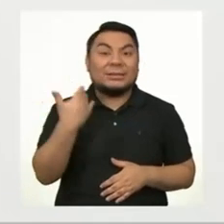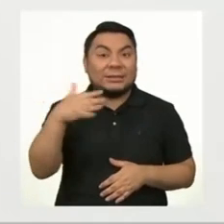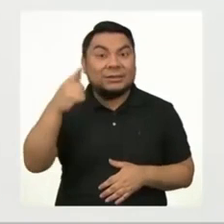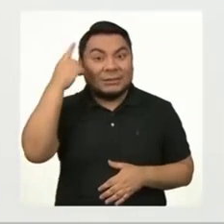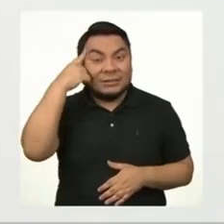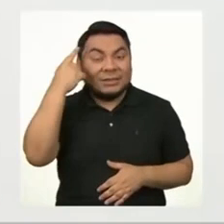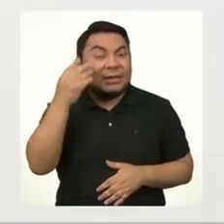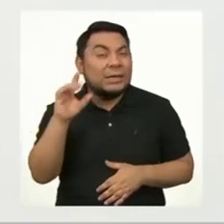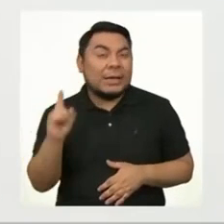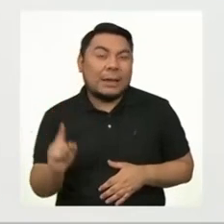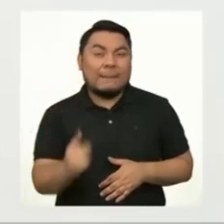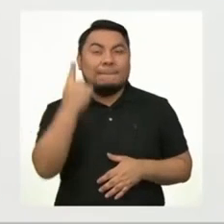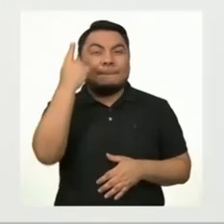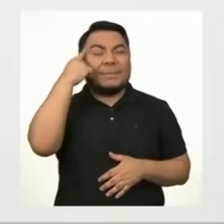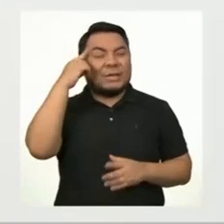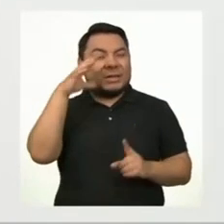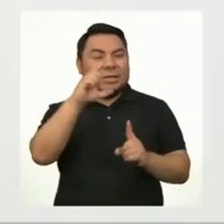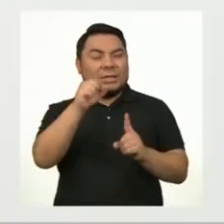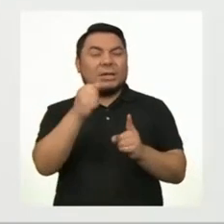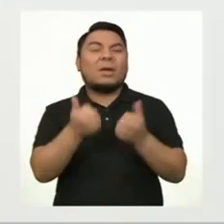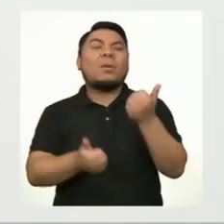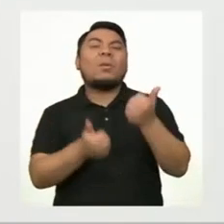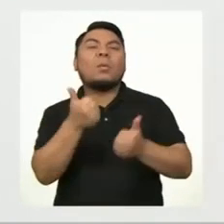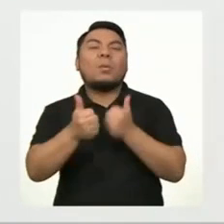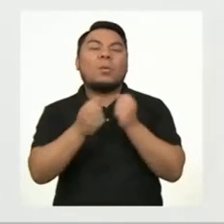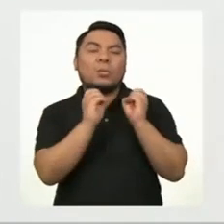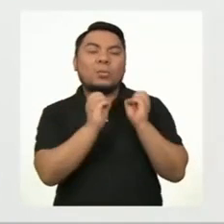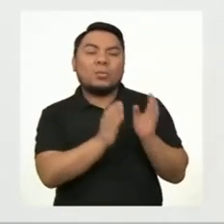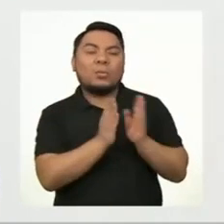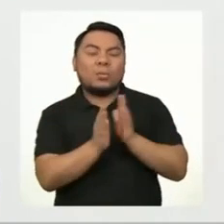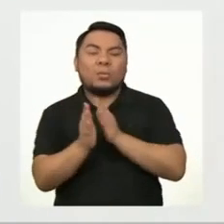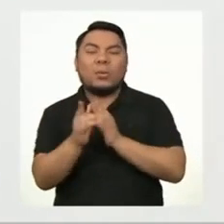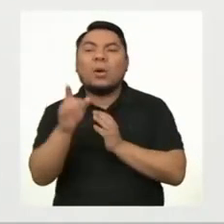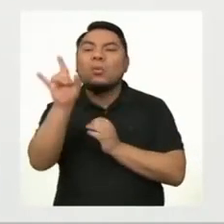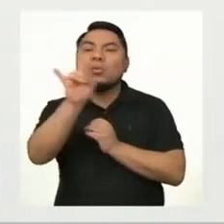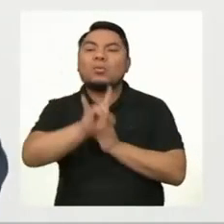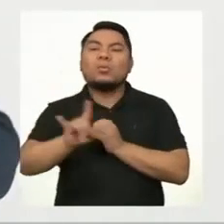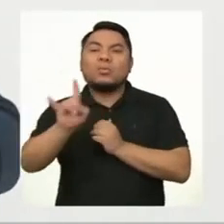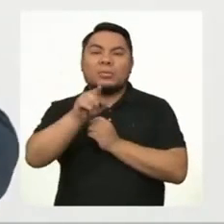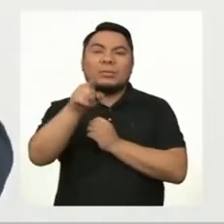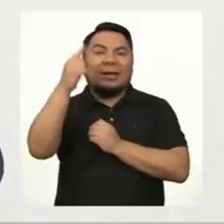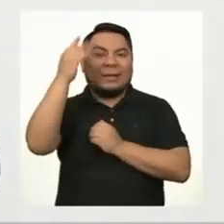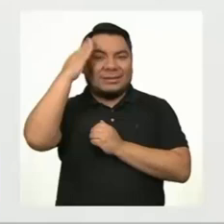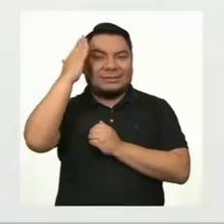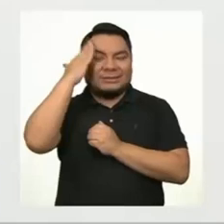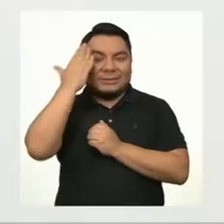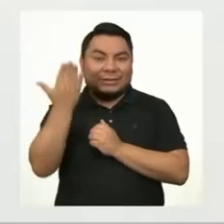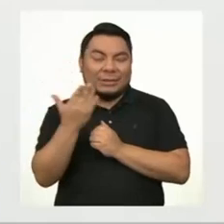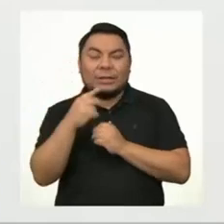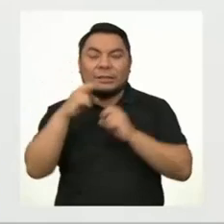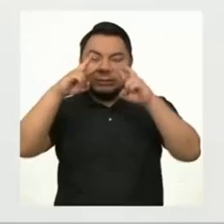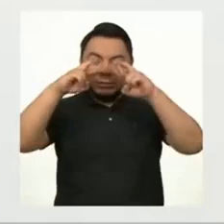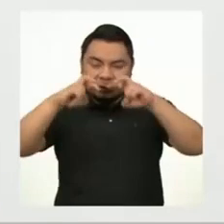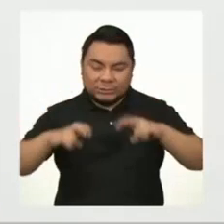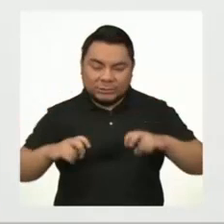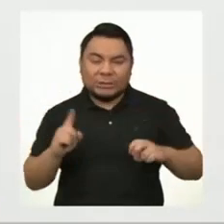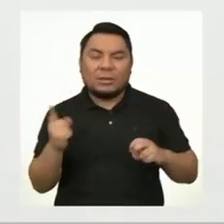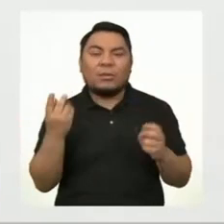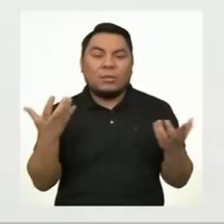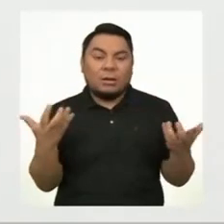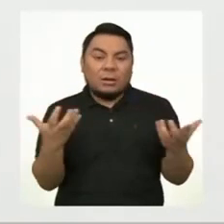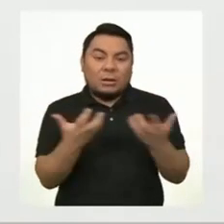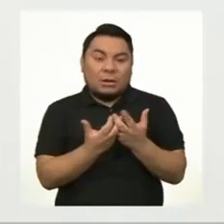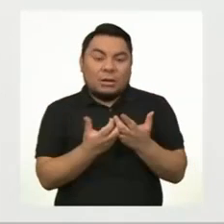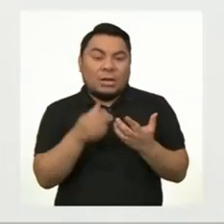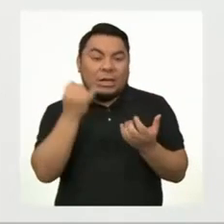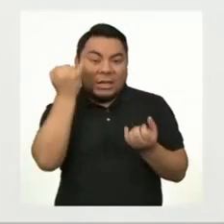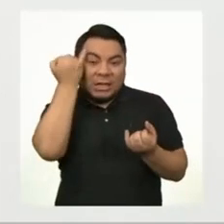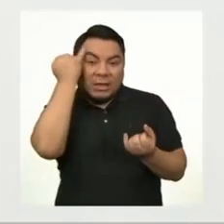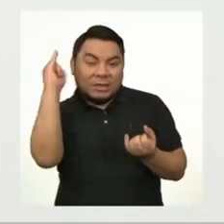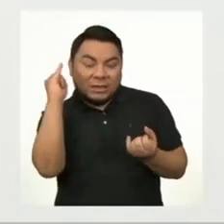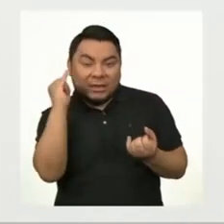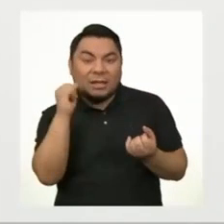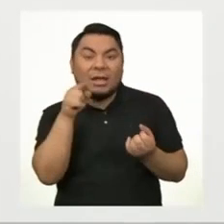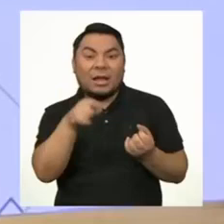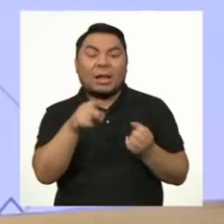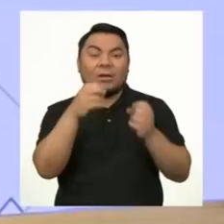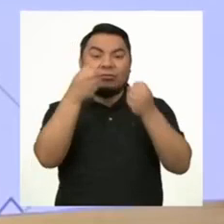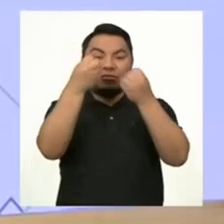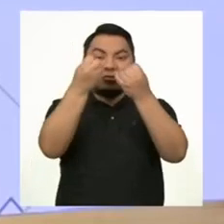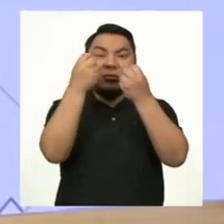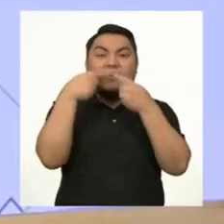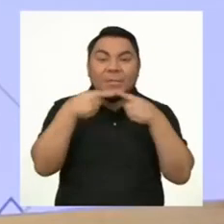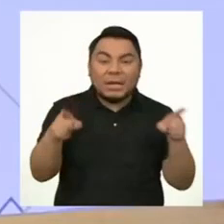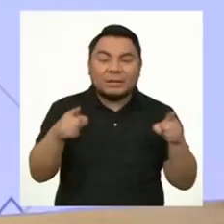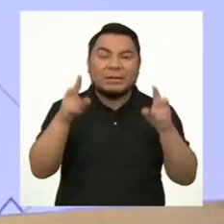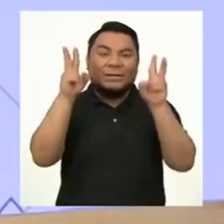lo principal para determinar qué tipo de organizador visual usar. Es analizar la relación entre ideas a